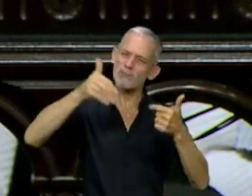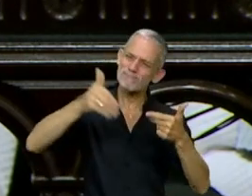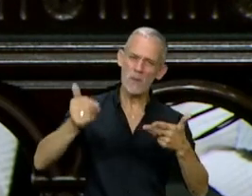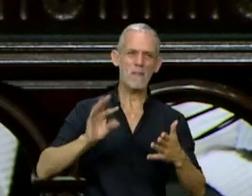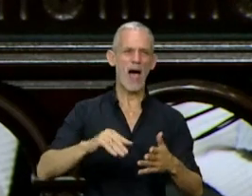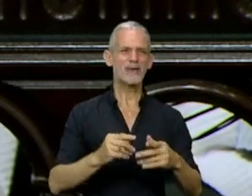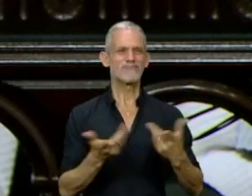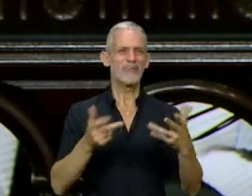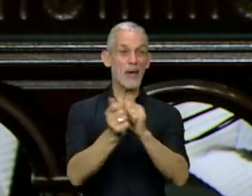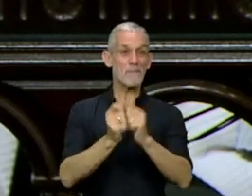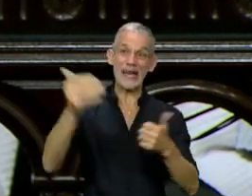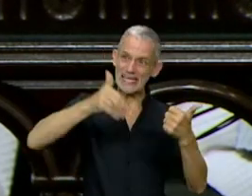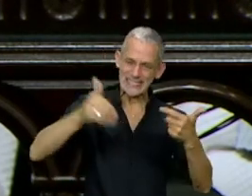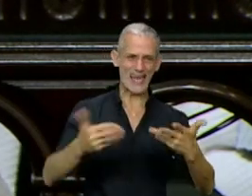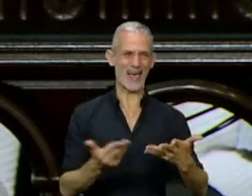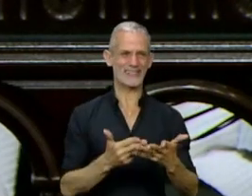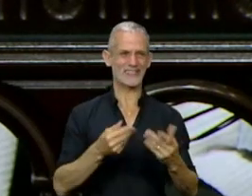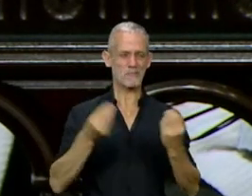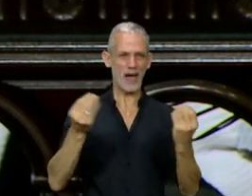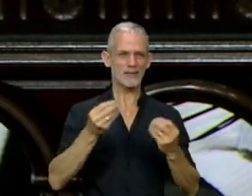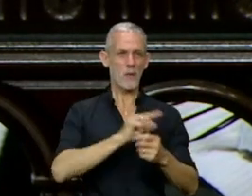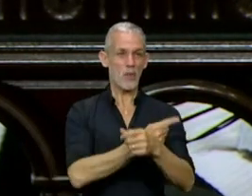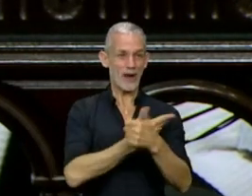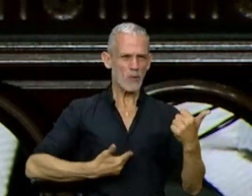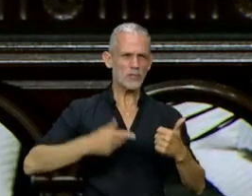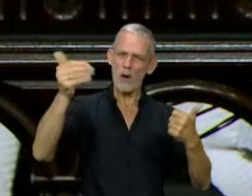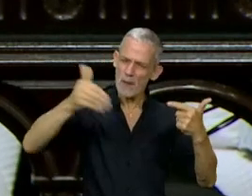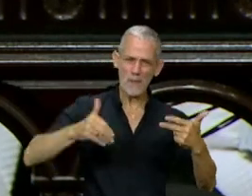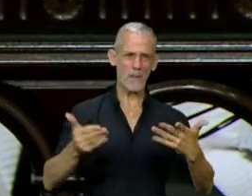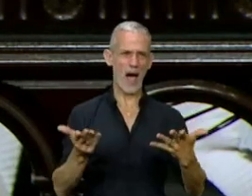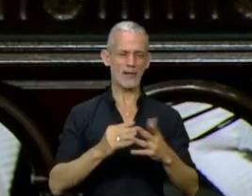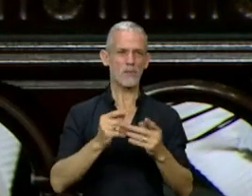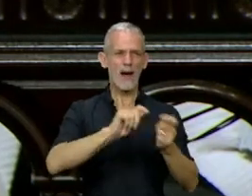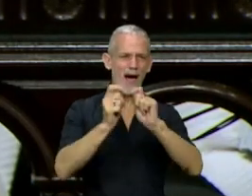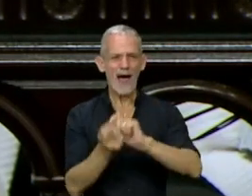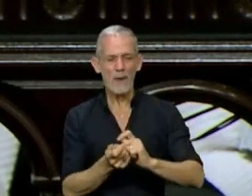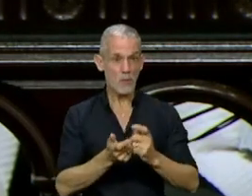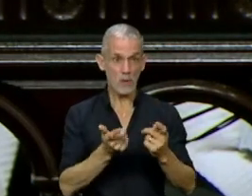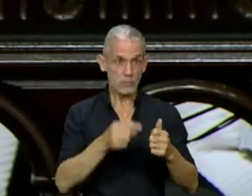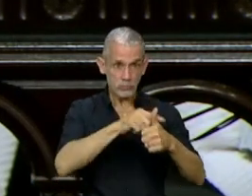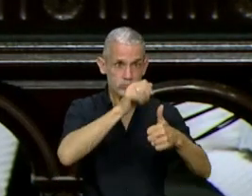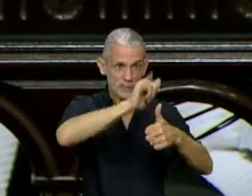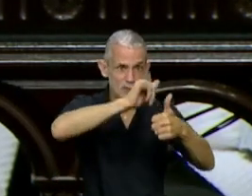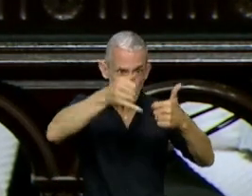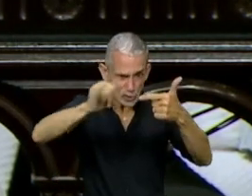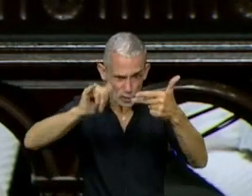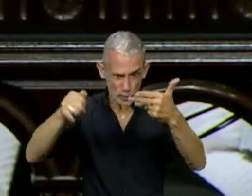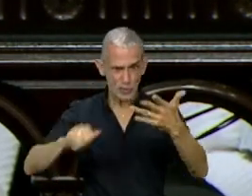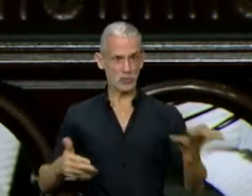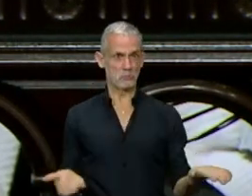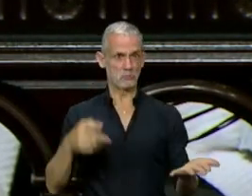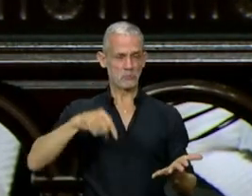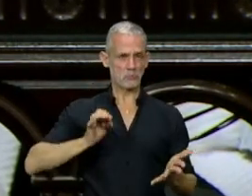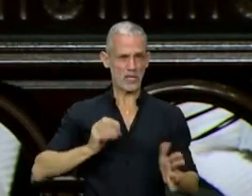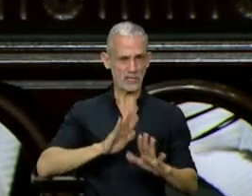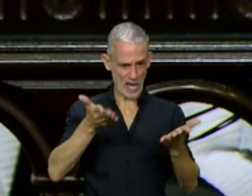titulares de empresas, que vengan más funcionarios ejecutivos, que podamos incorporar más modificaciones. Bueno, todo eso se dio.